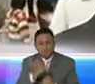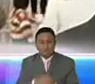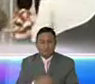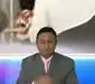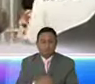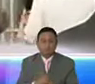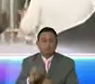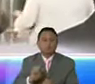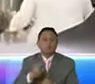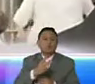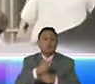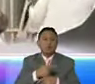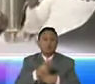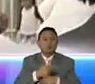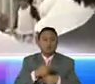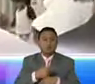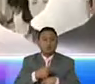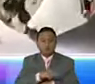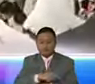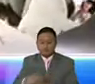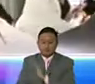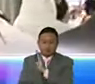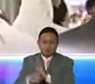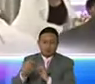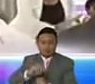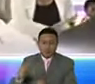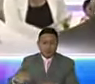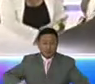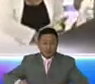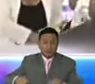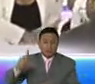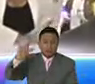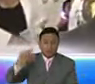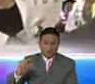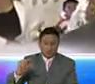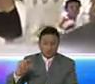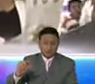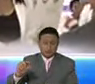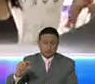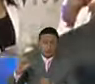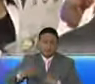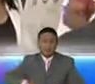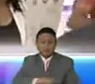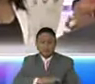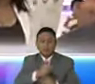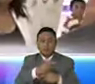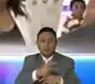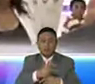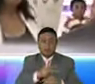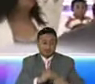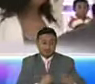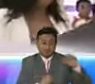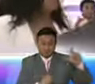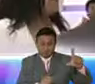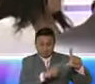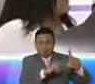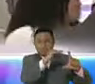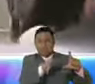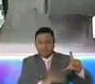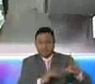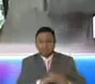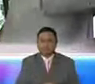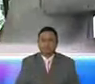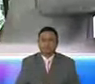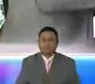producir los campos donde el costo es menor y reducir la producción en los campos donde el costo es